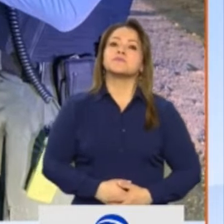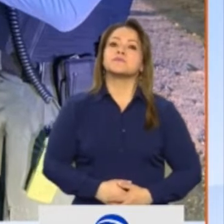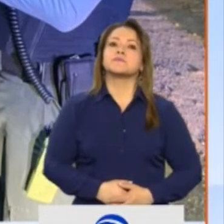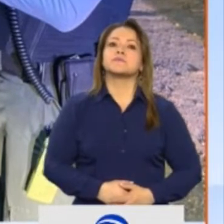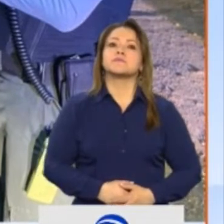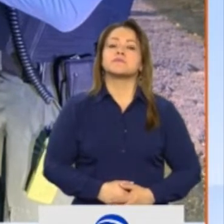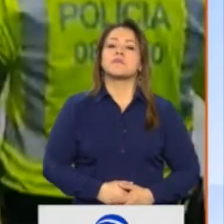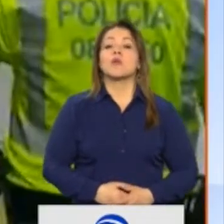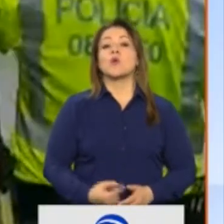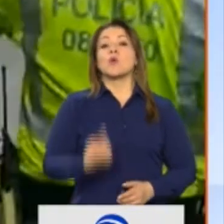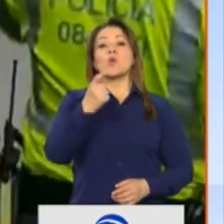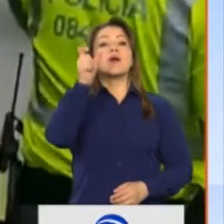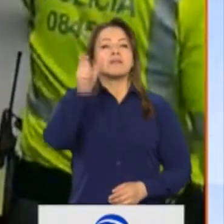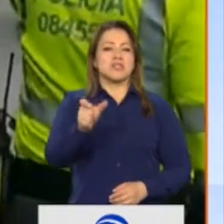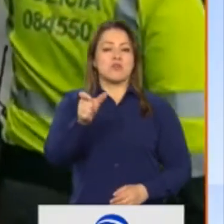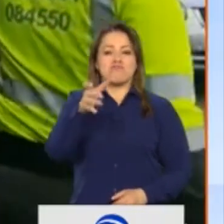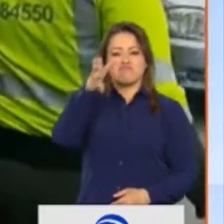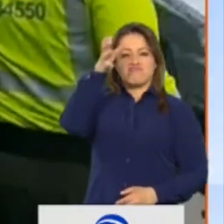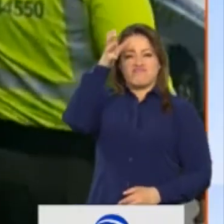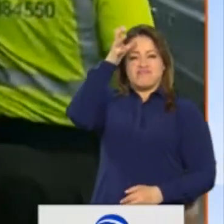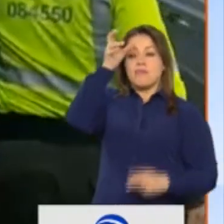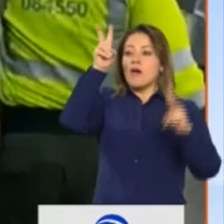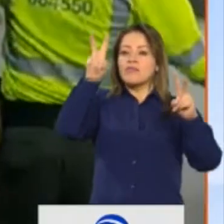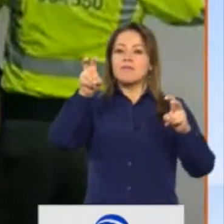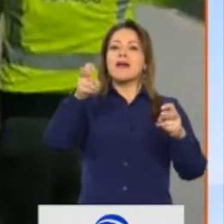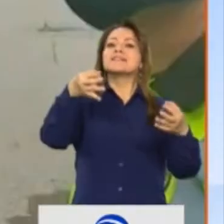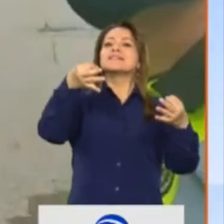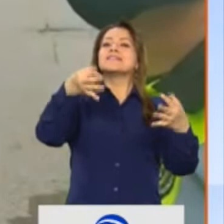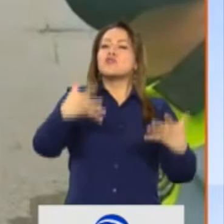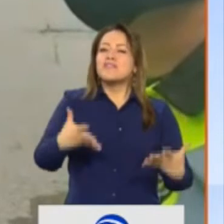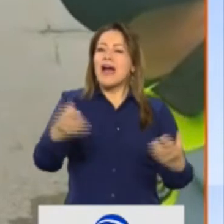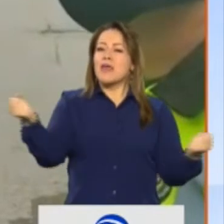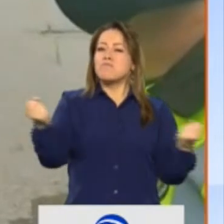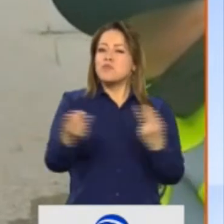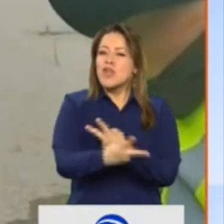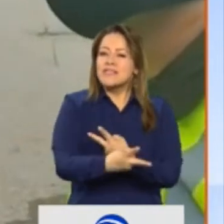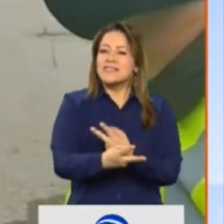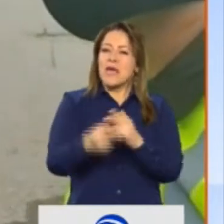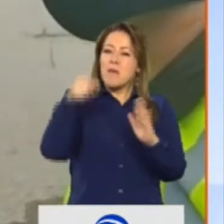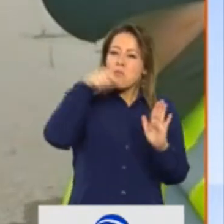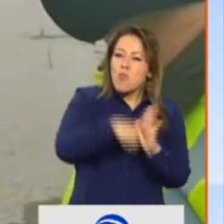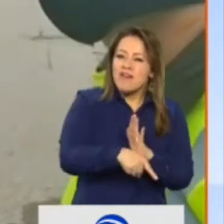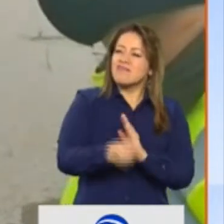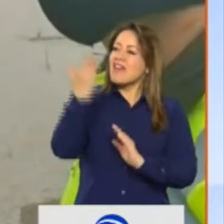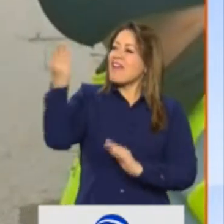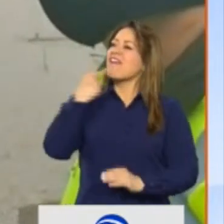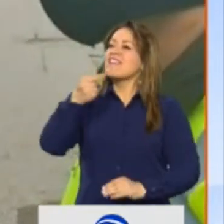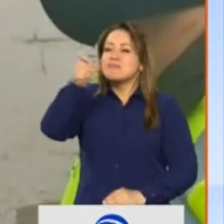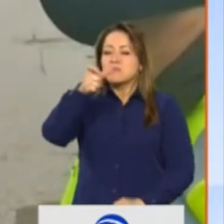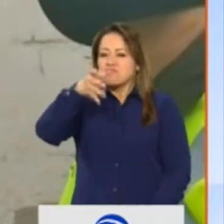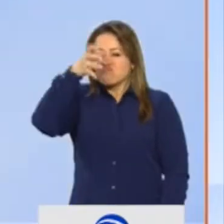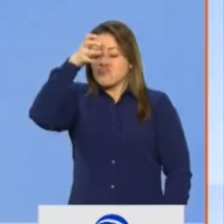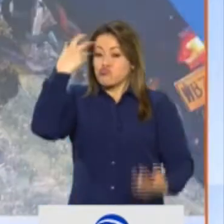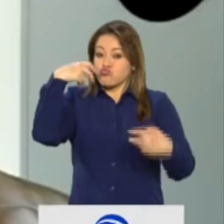Hablamos con un experto sobre la inseguridad, la ola de violencia y de asesinatos que se está viviendo en Barranca Bermeja, y esto fue lo que nos dijo.